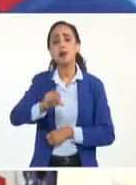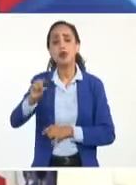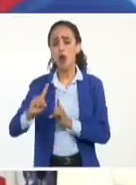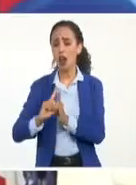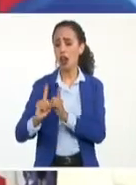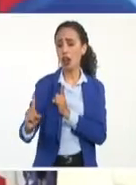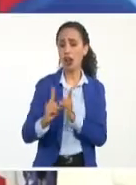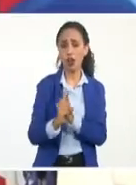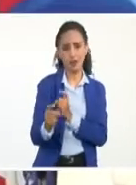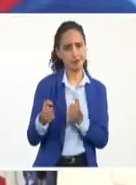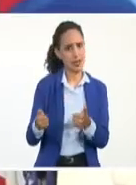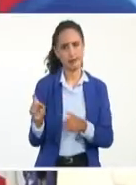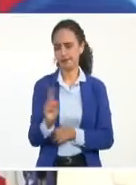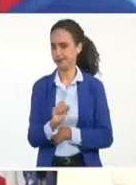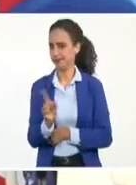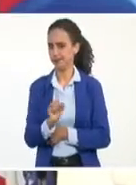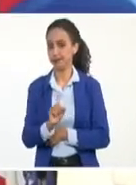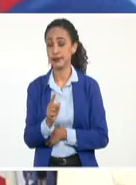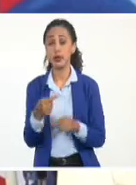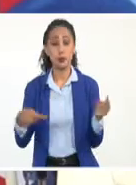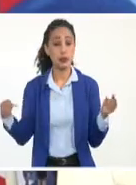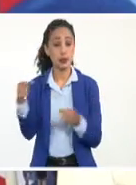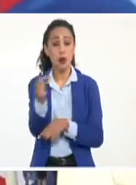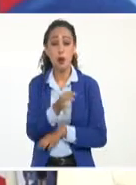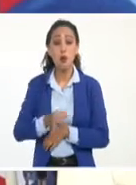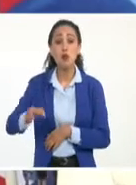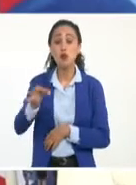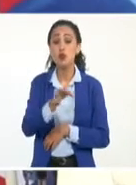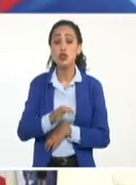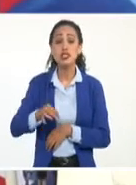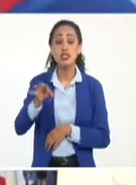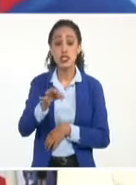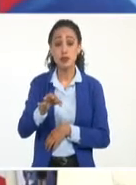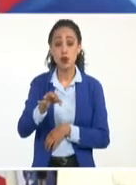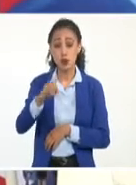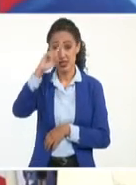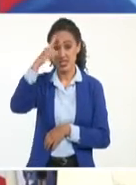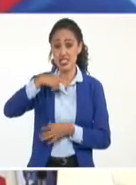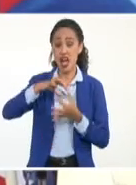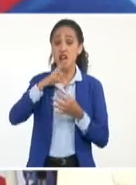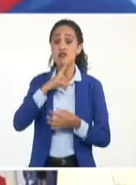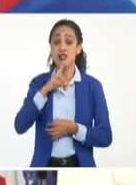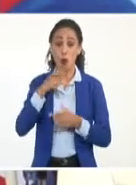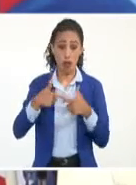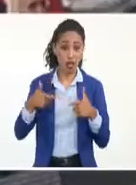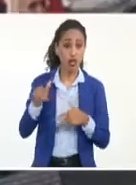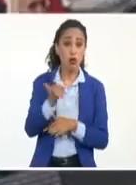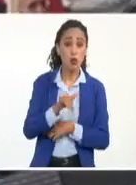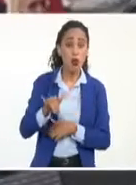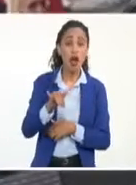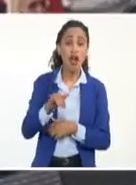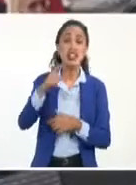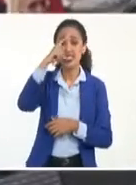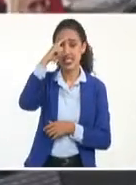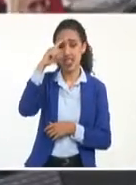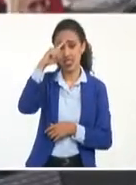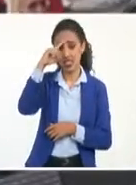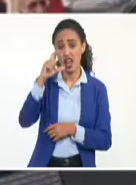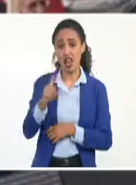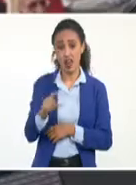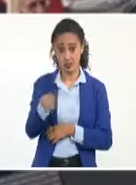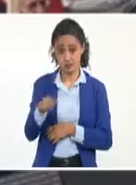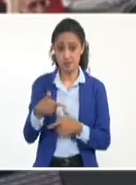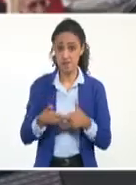aislamiento social, fundamentalmente en los municipios de Sagua la Grande y Santa Clara, donde se concentra el mayor número de confirmados. El mandatario llamó